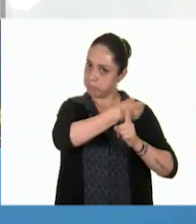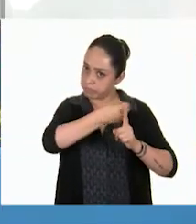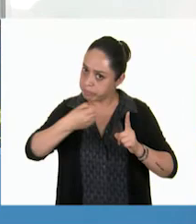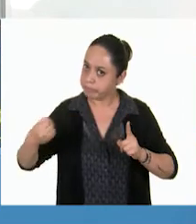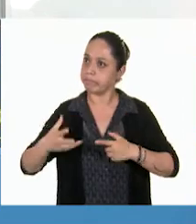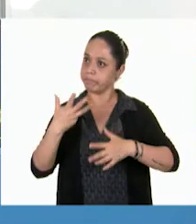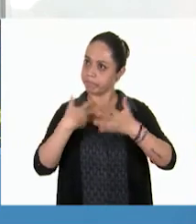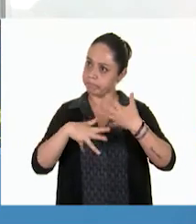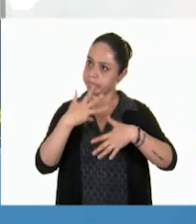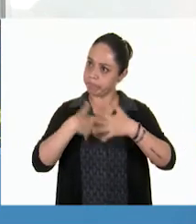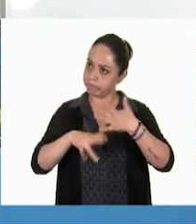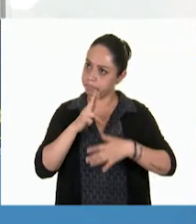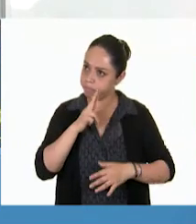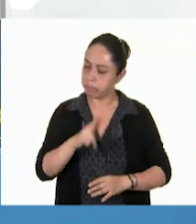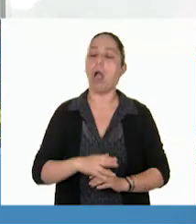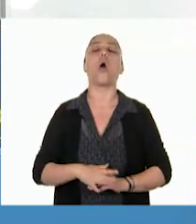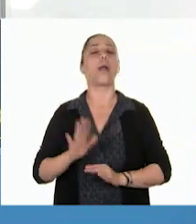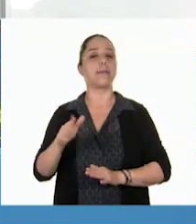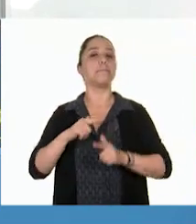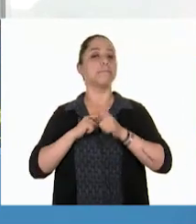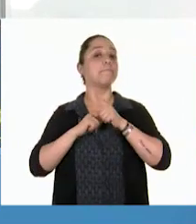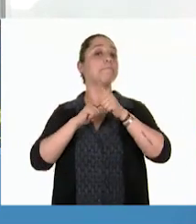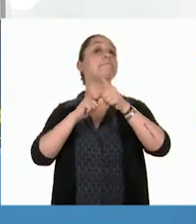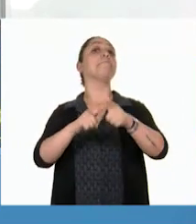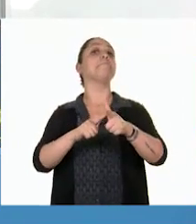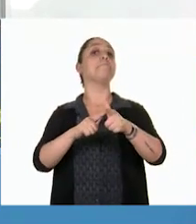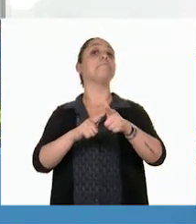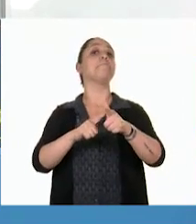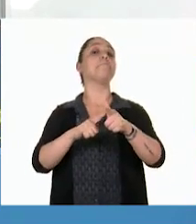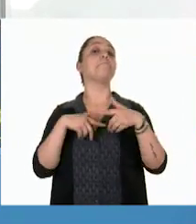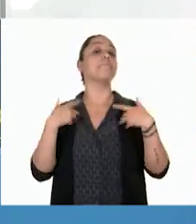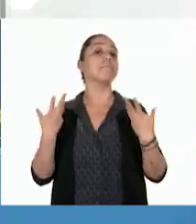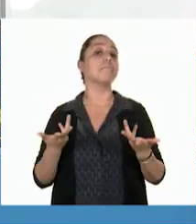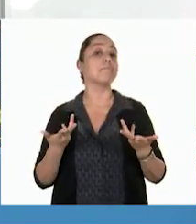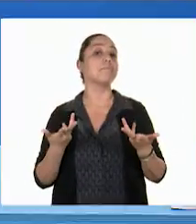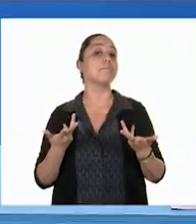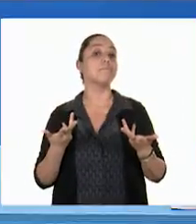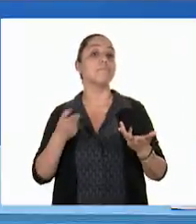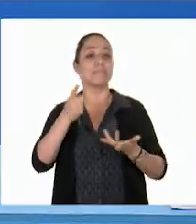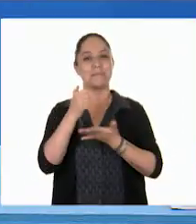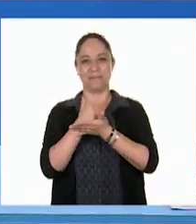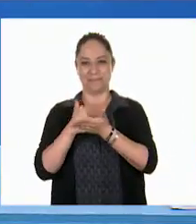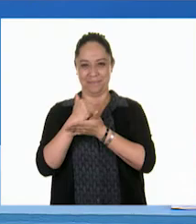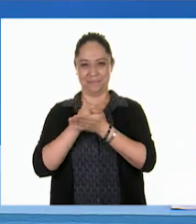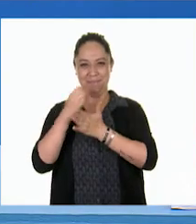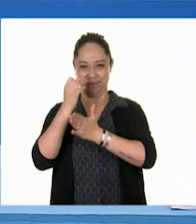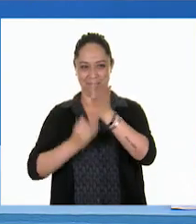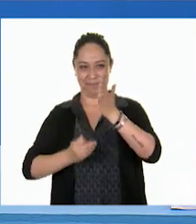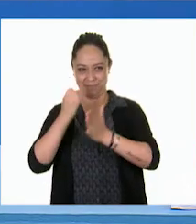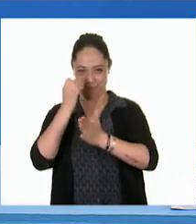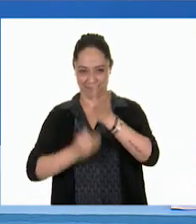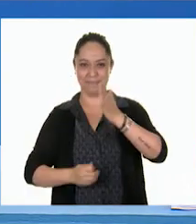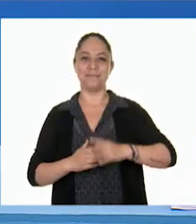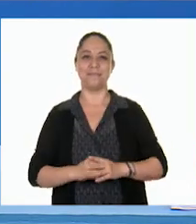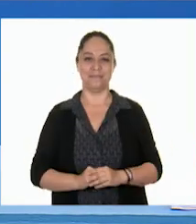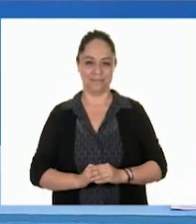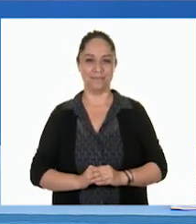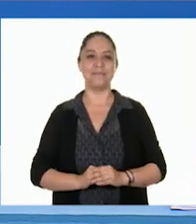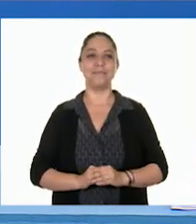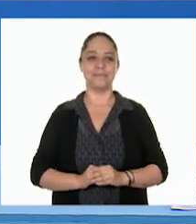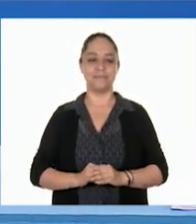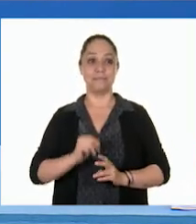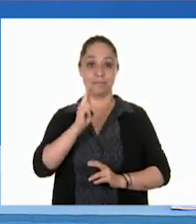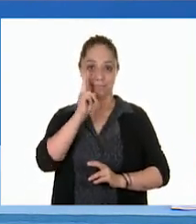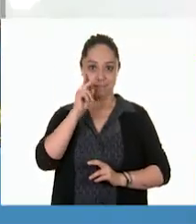bien, seguimos con... ¿Cuál será? Nos queda la azul. Chan, chan, atentos chan. En